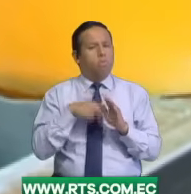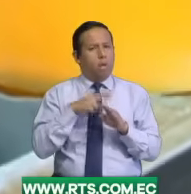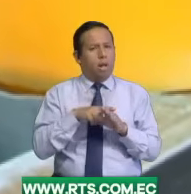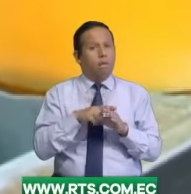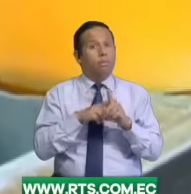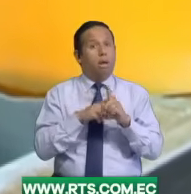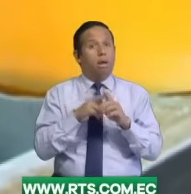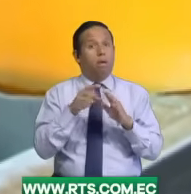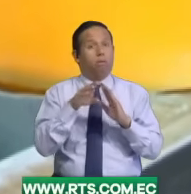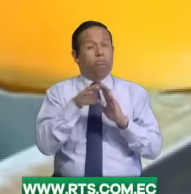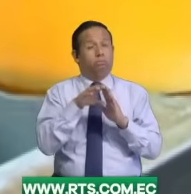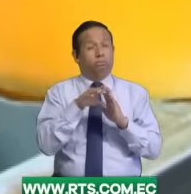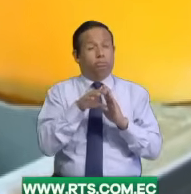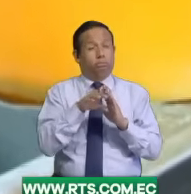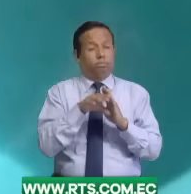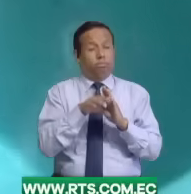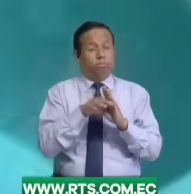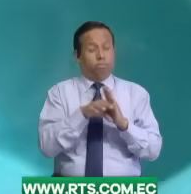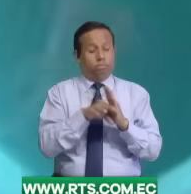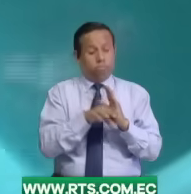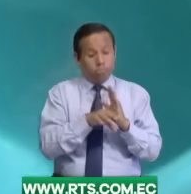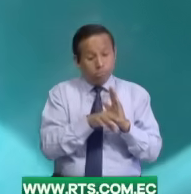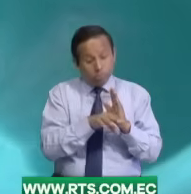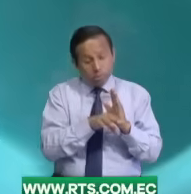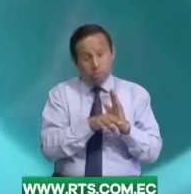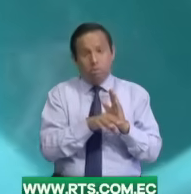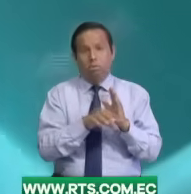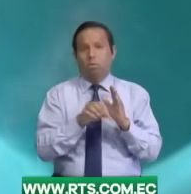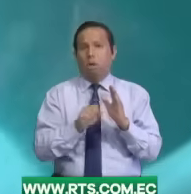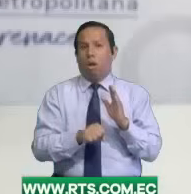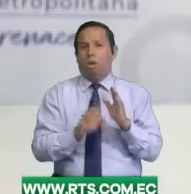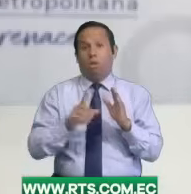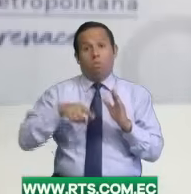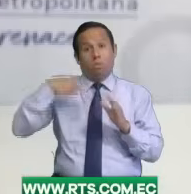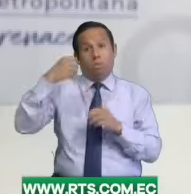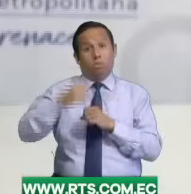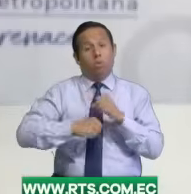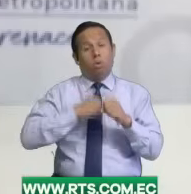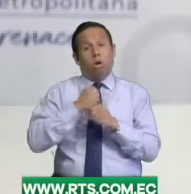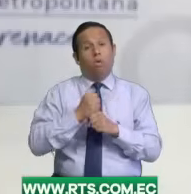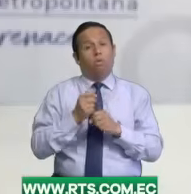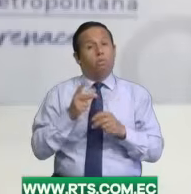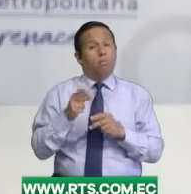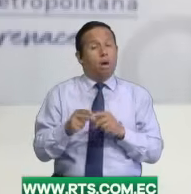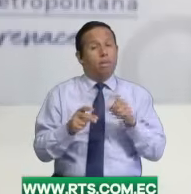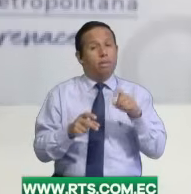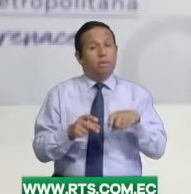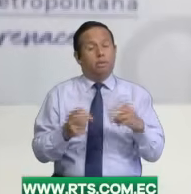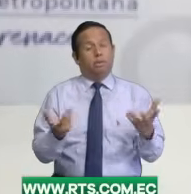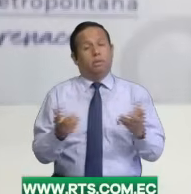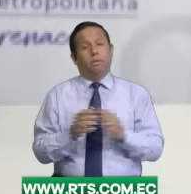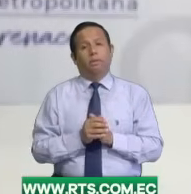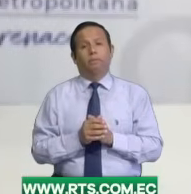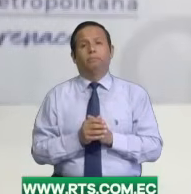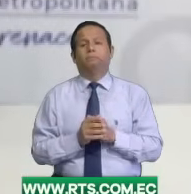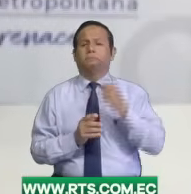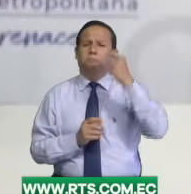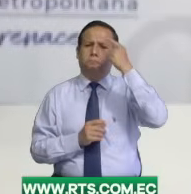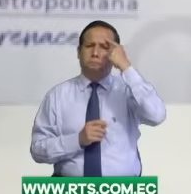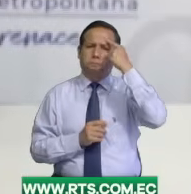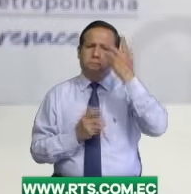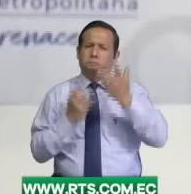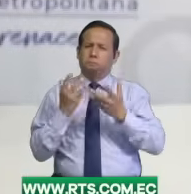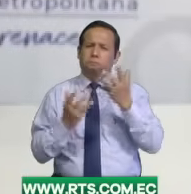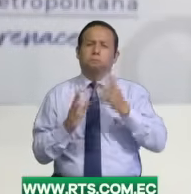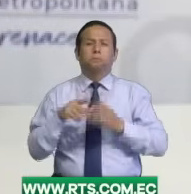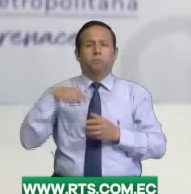el estiaje, el panorama podría ser diferente para el próximo año. No hemos llegado todavía, nosotros consideramos que para